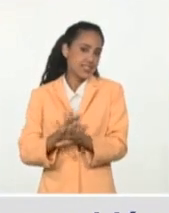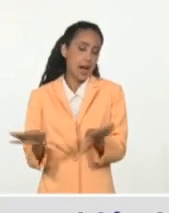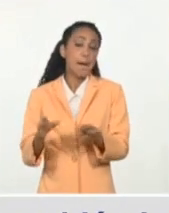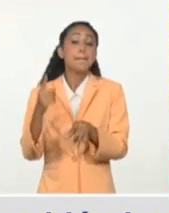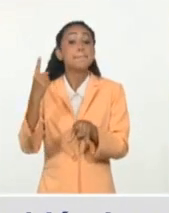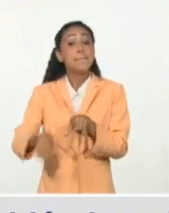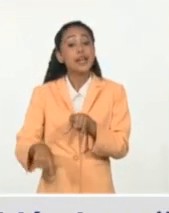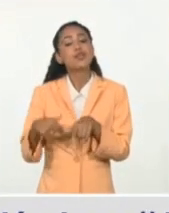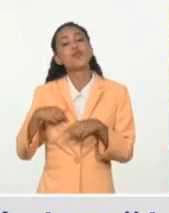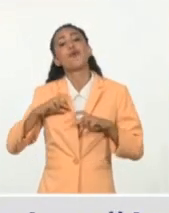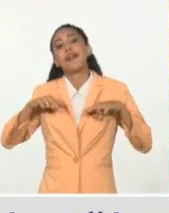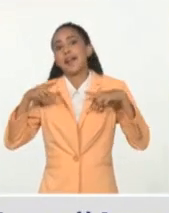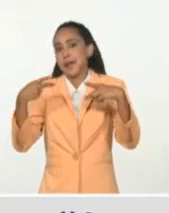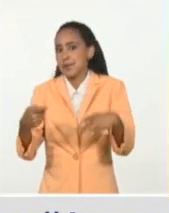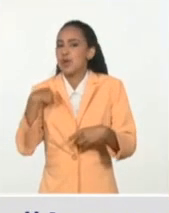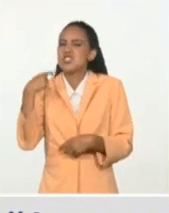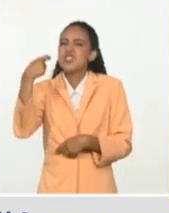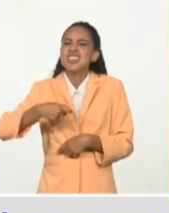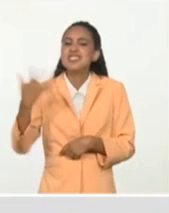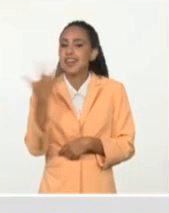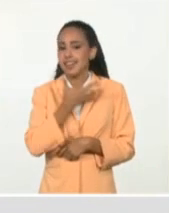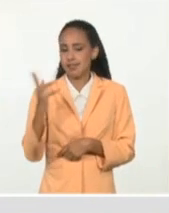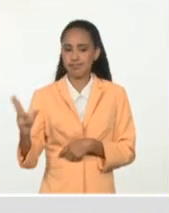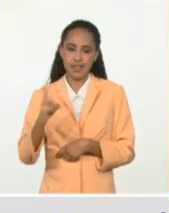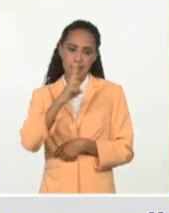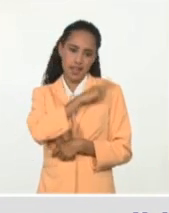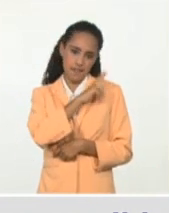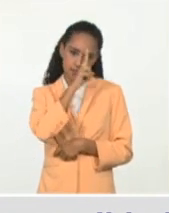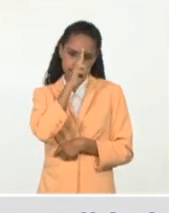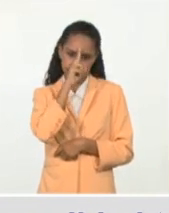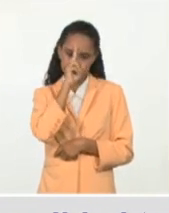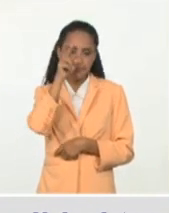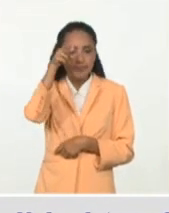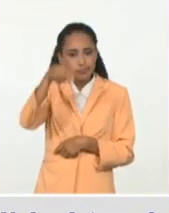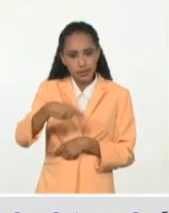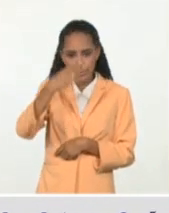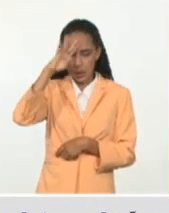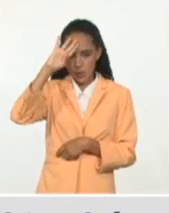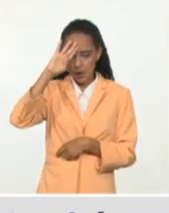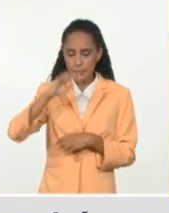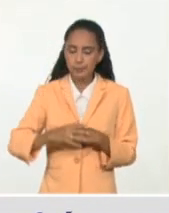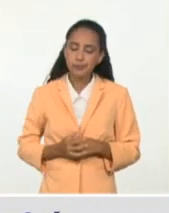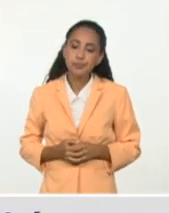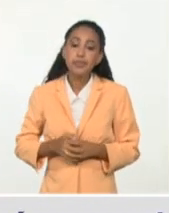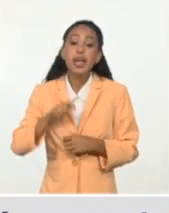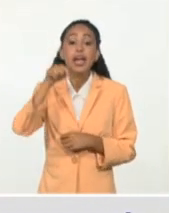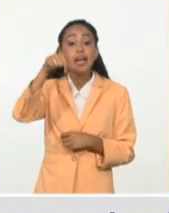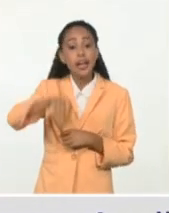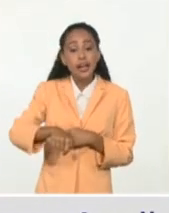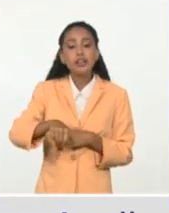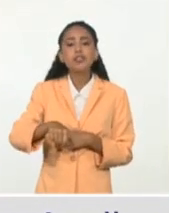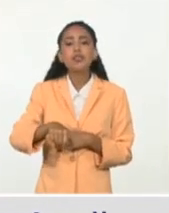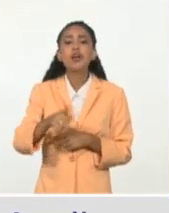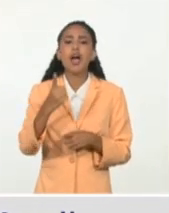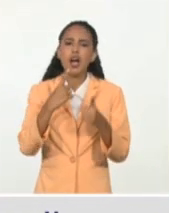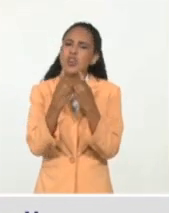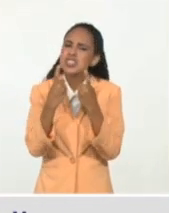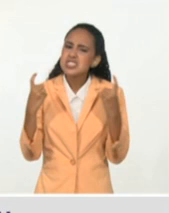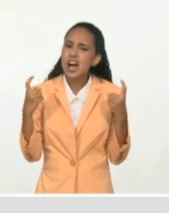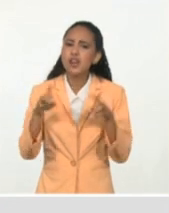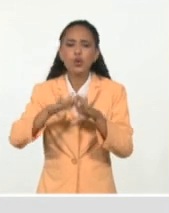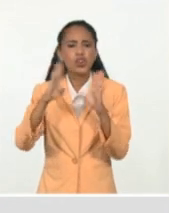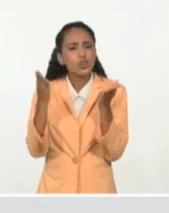autoridades regulatorias de nuestro país. Hay un camino todavía, un camino necesario, que debe ser también evaluado por parte de todos los profesionales,